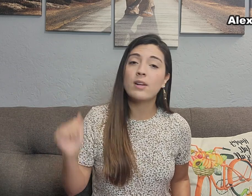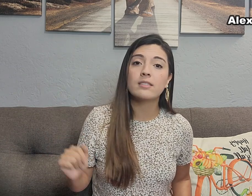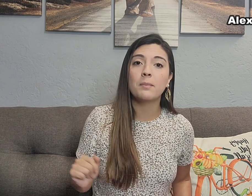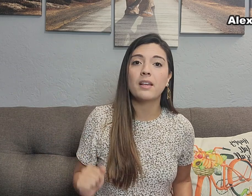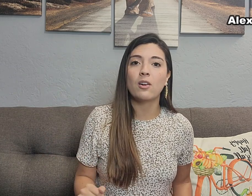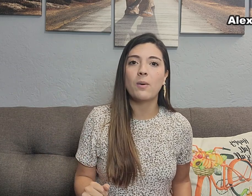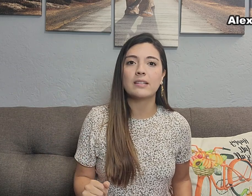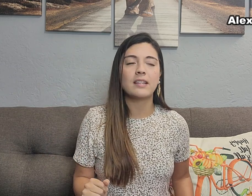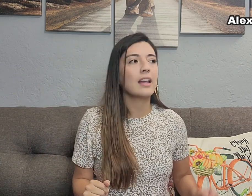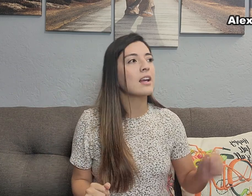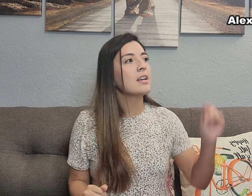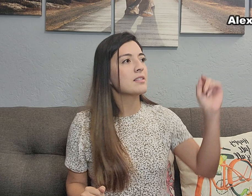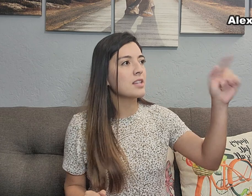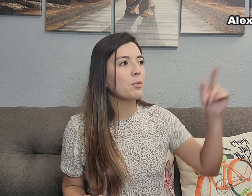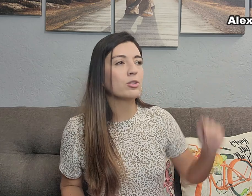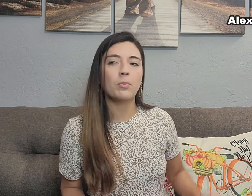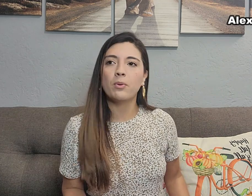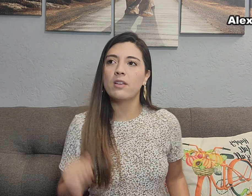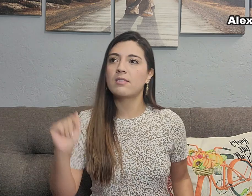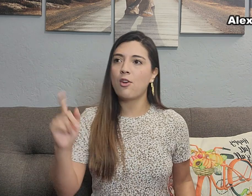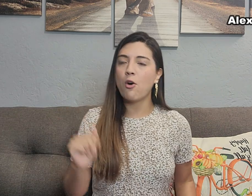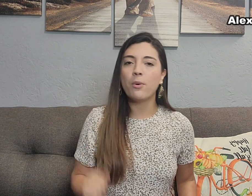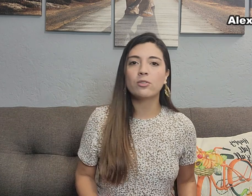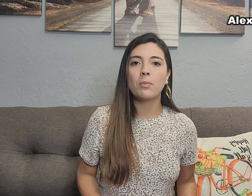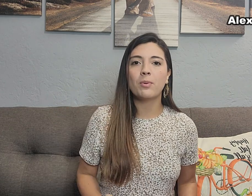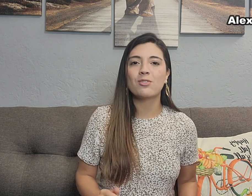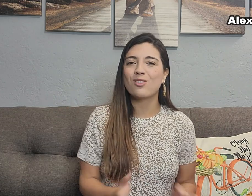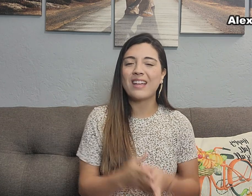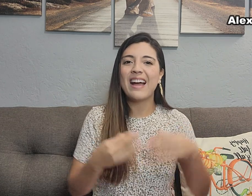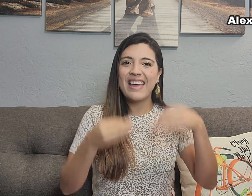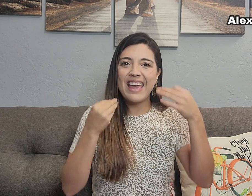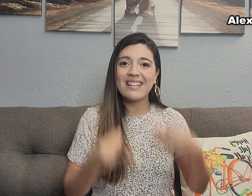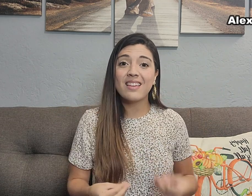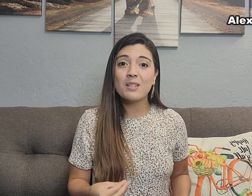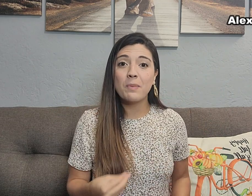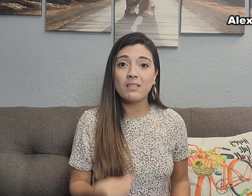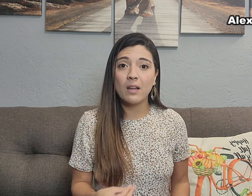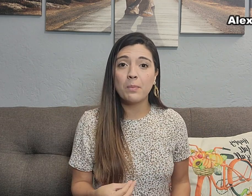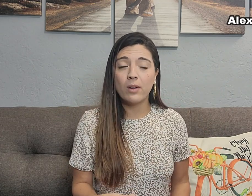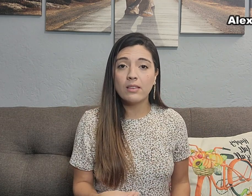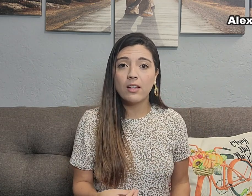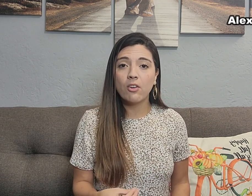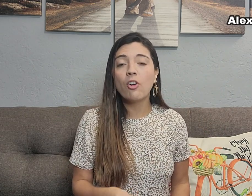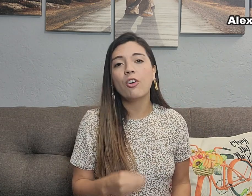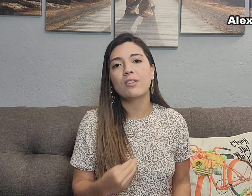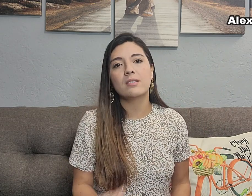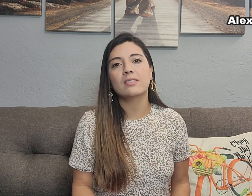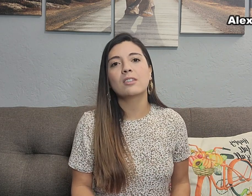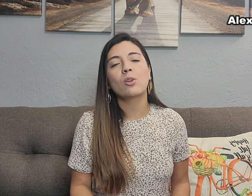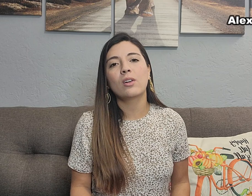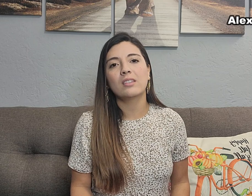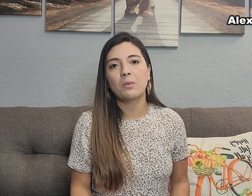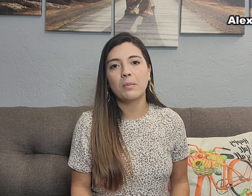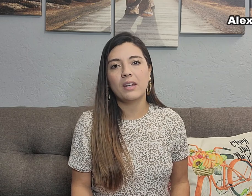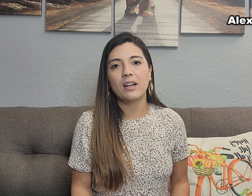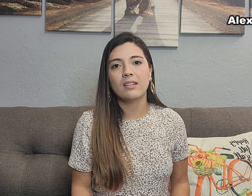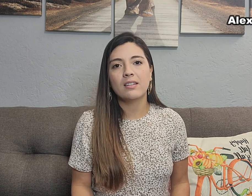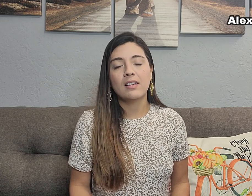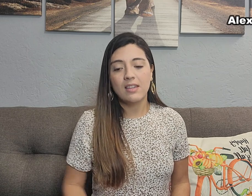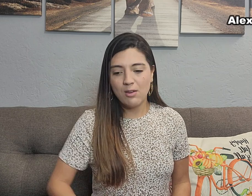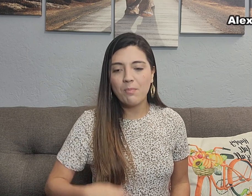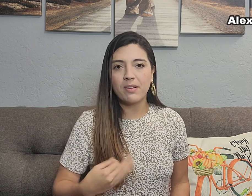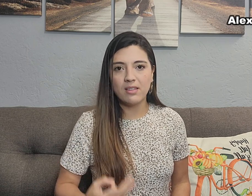boca, muéstreme que lo va a hacer, sí voto por este, no voto por esto. O sea, ese despertar político lo necesita toda